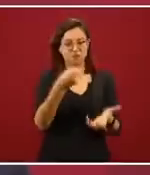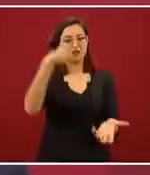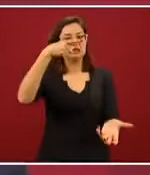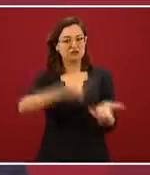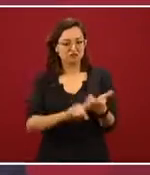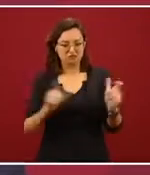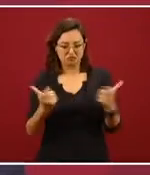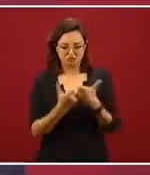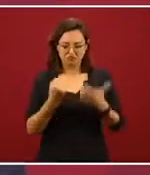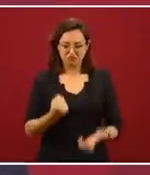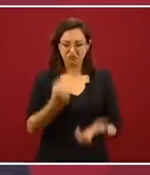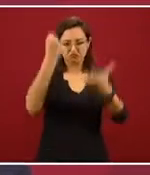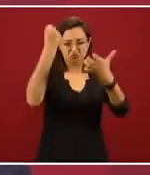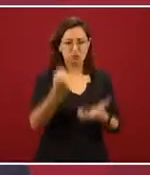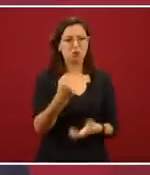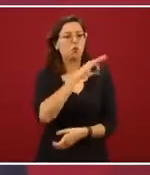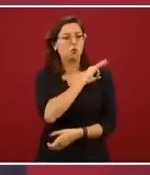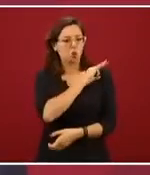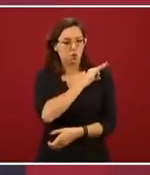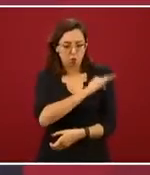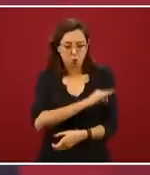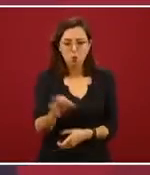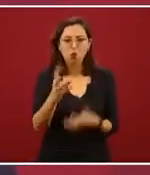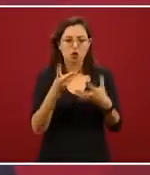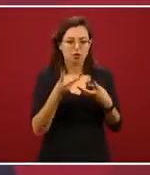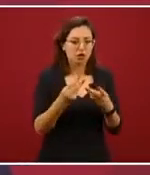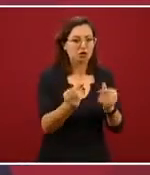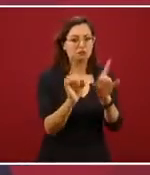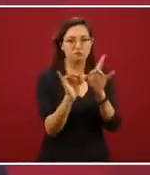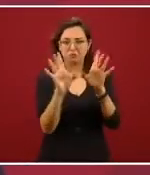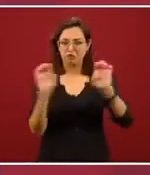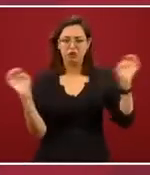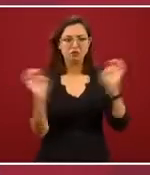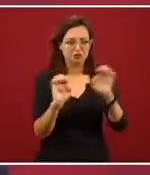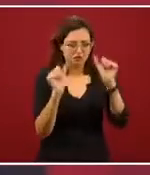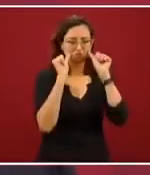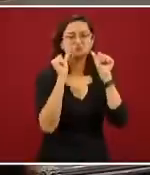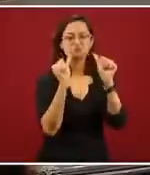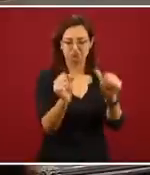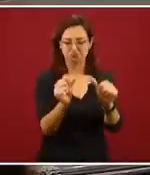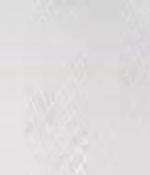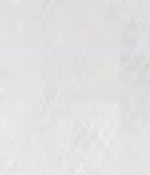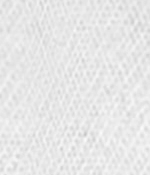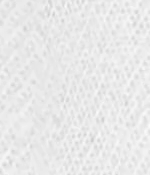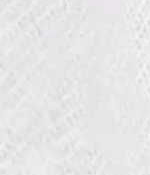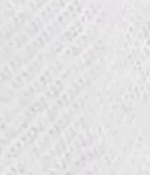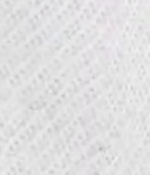la suficiente flexibilidad para permitir reaccionar en emergencias como estas. Muchísimas gracias.